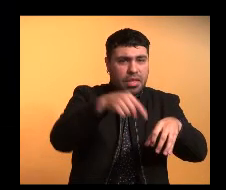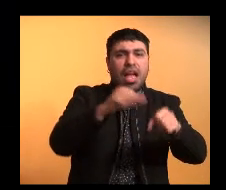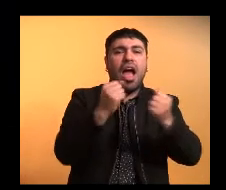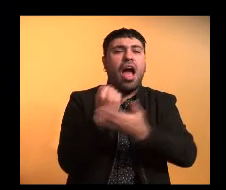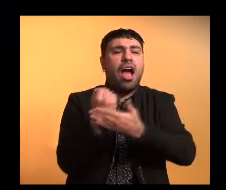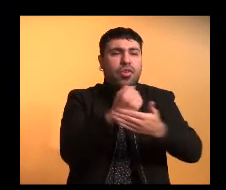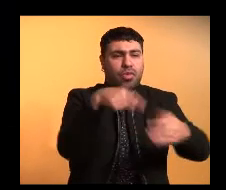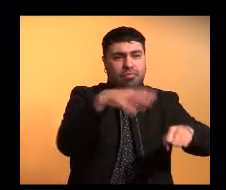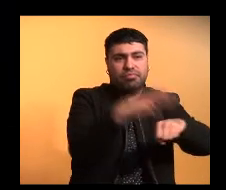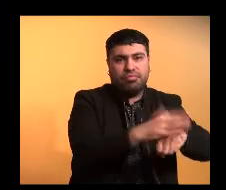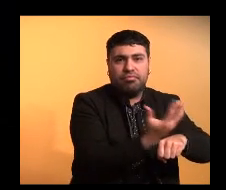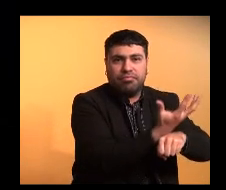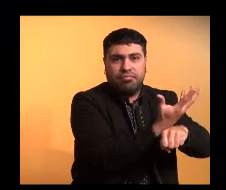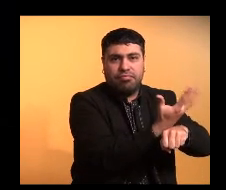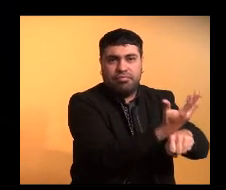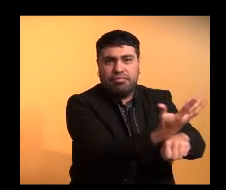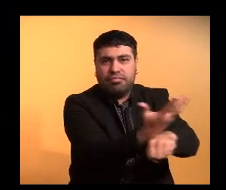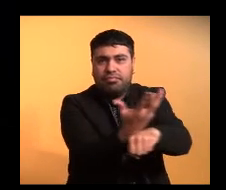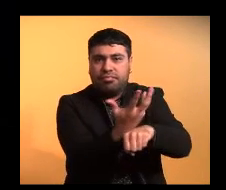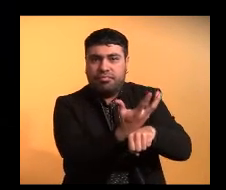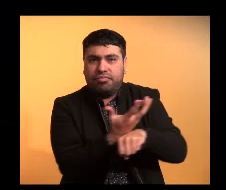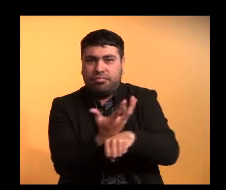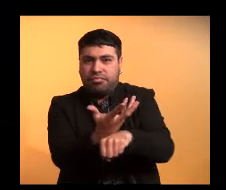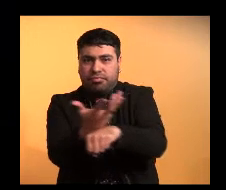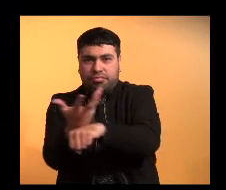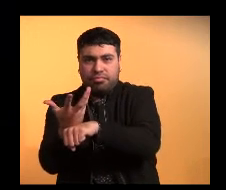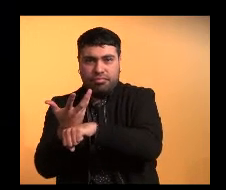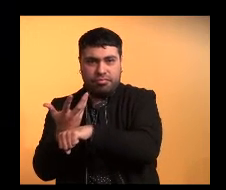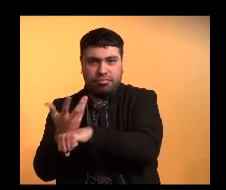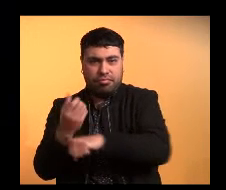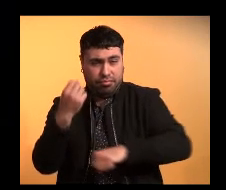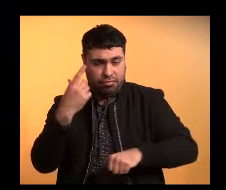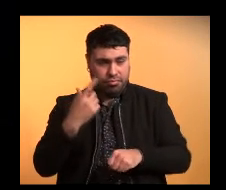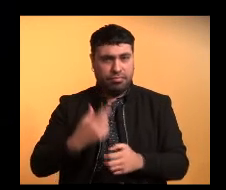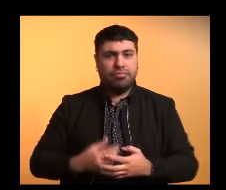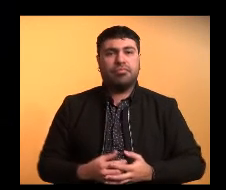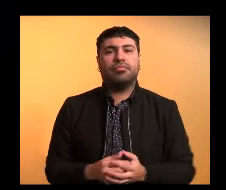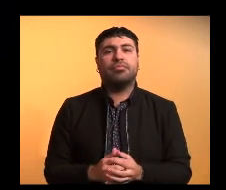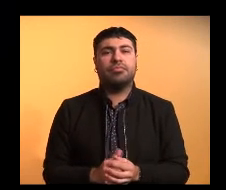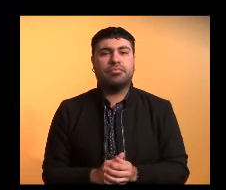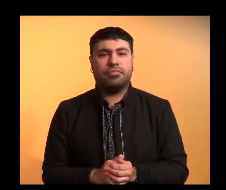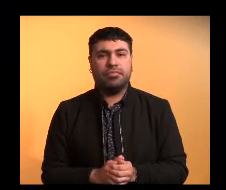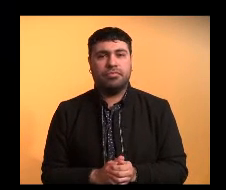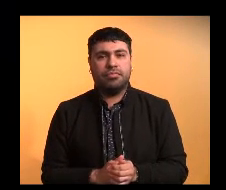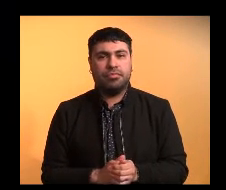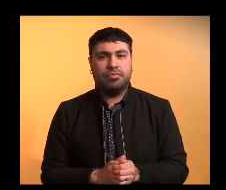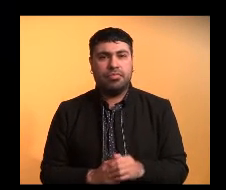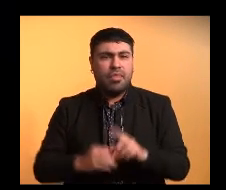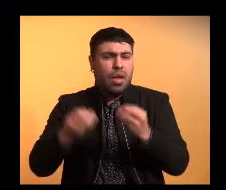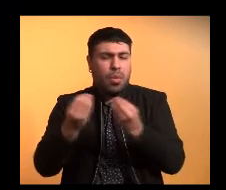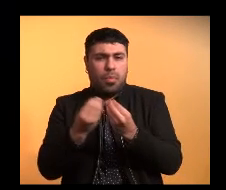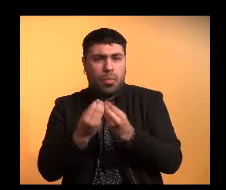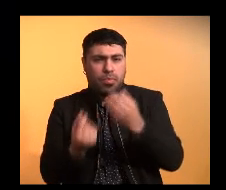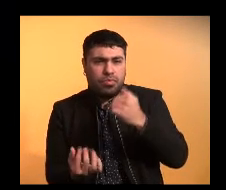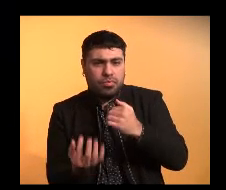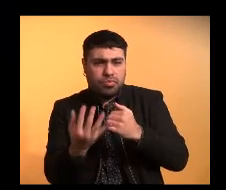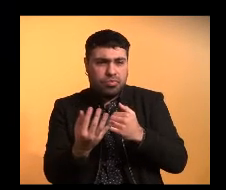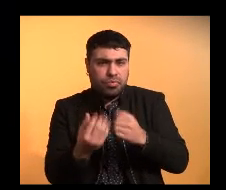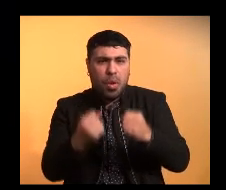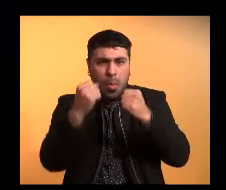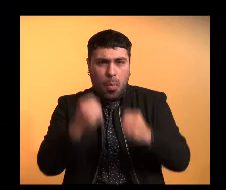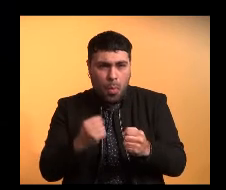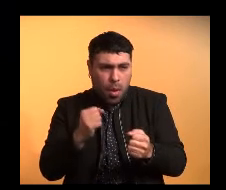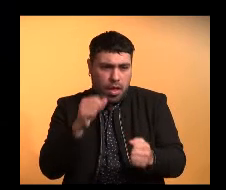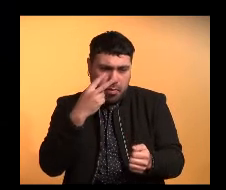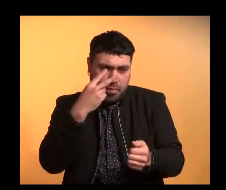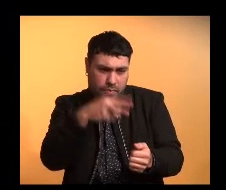bien importante y determina gran parte de la distribución de muchas de las algas, sobre todo las algas que están en la zona de las rocas que nosotros podemos ver